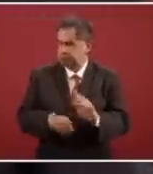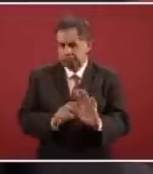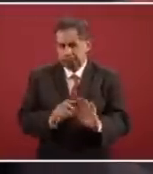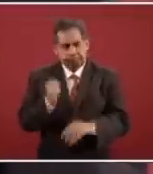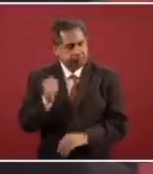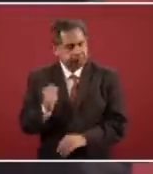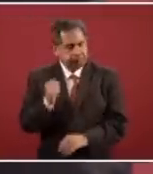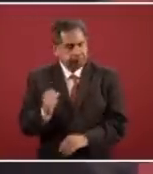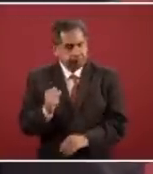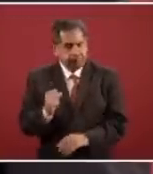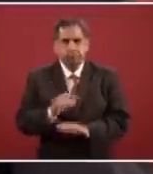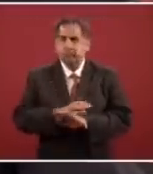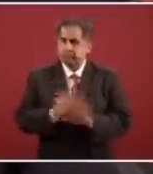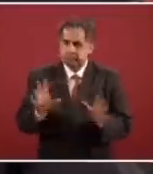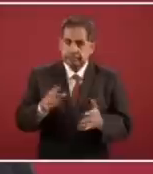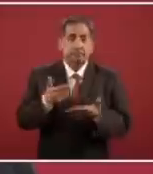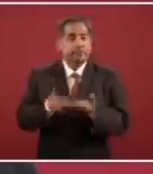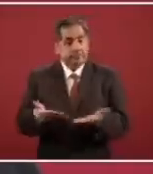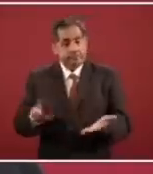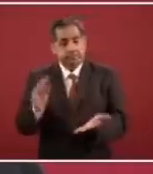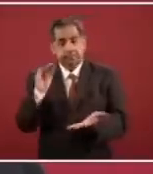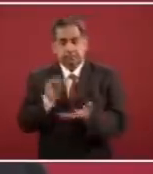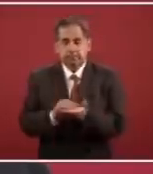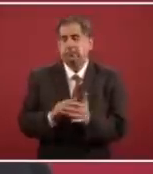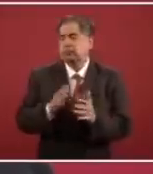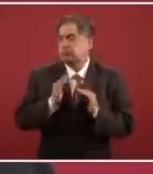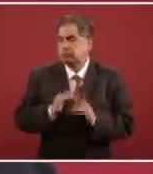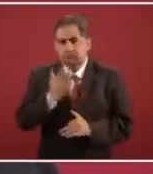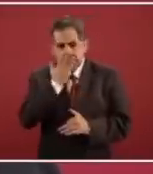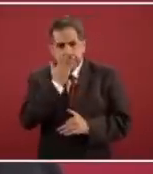Y lo que quedó en el tratado, al final,